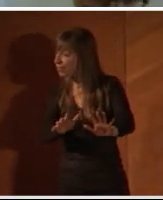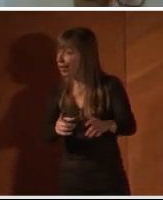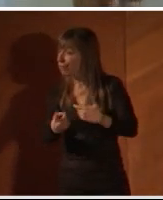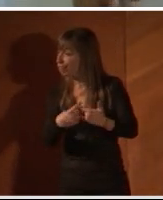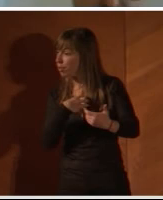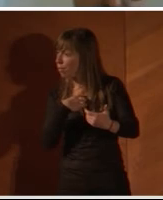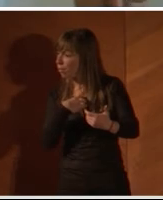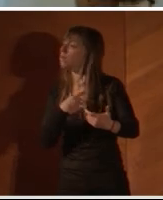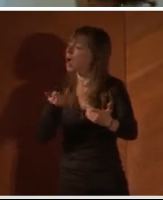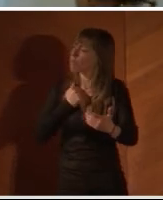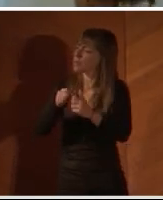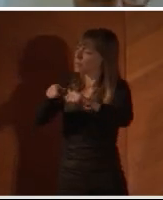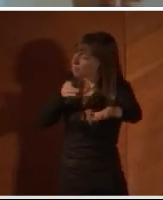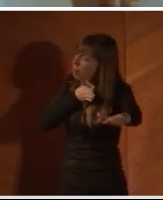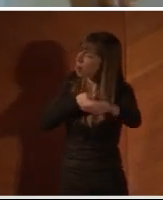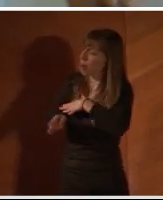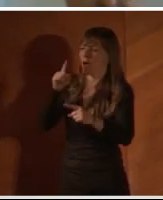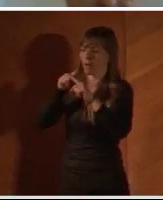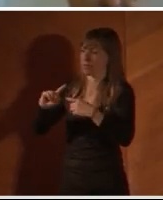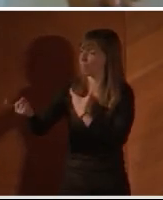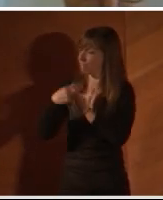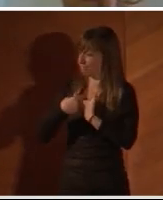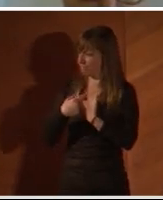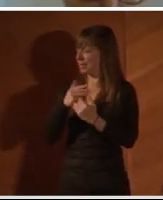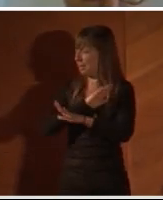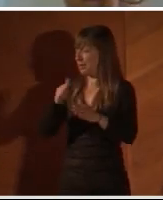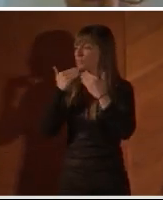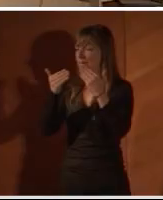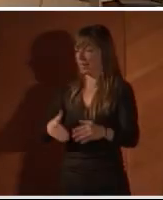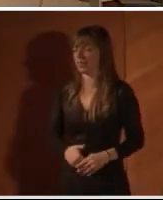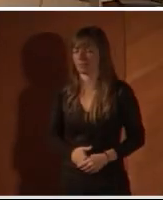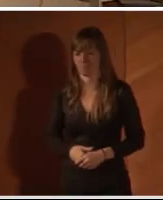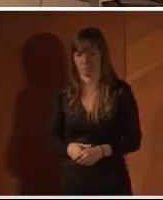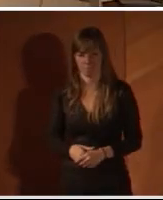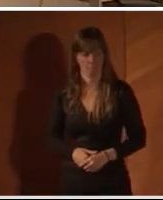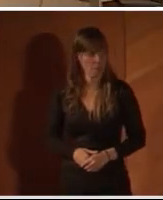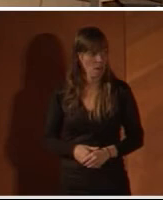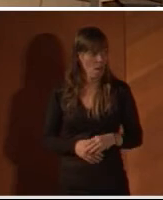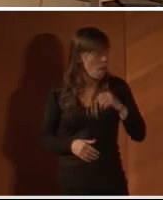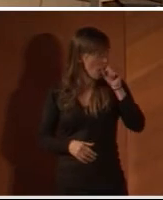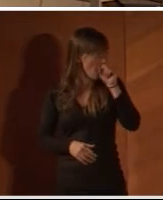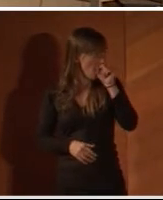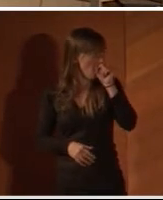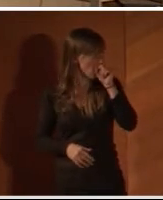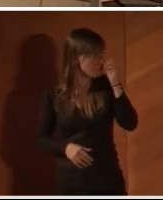de esta plataforma verse representados. Muchas gracias. Gracias, Valdemorillo.